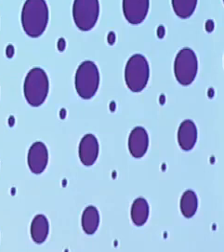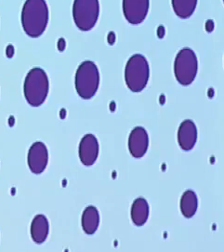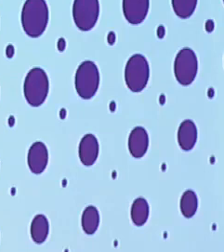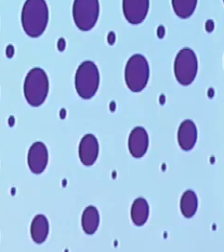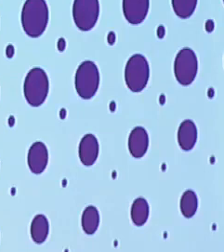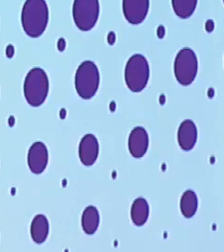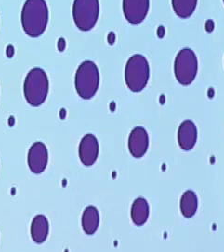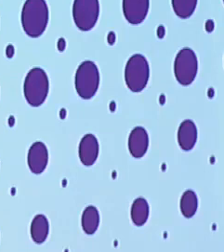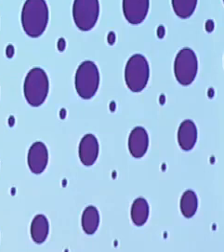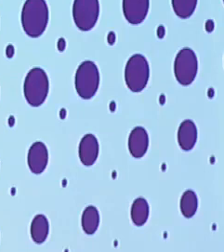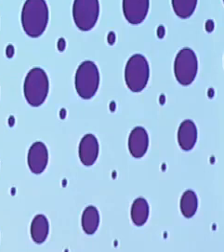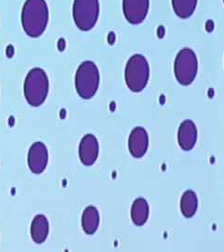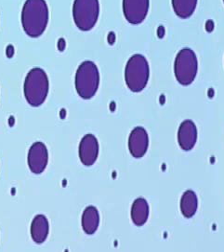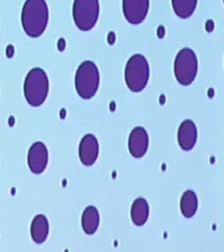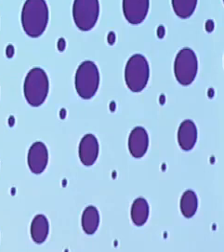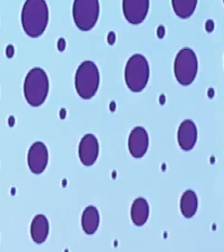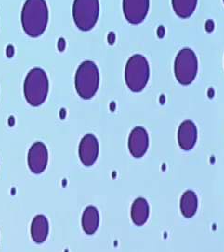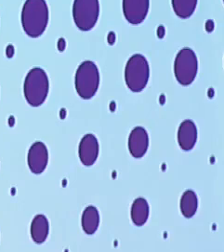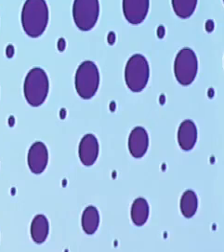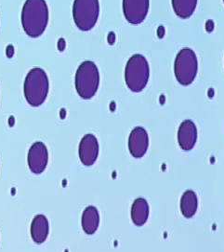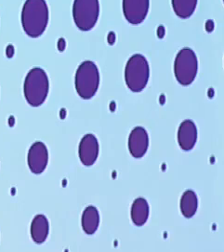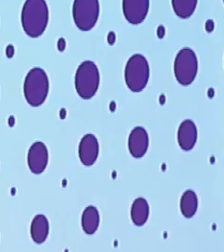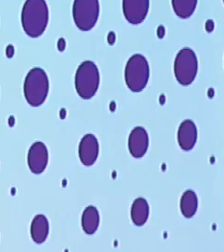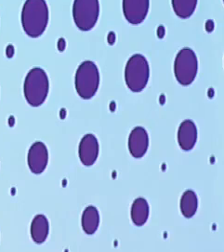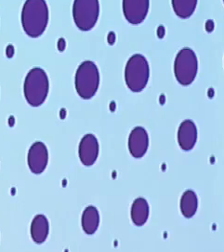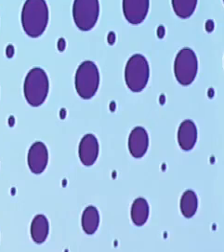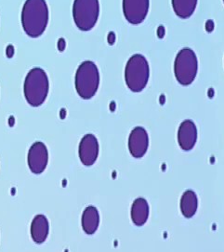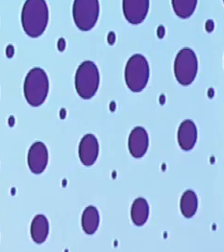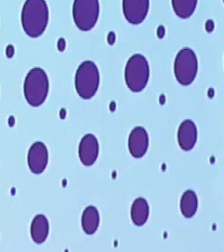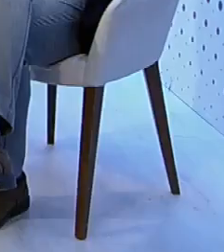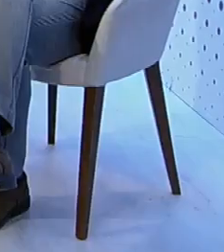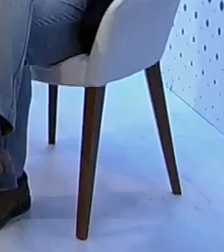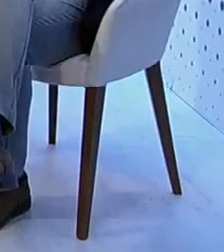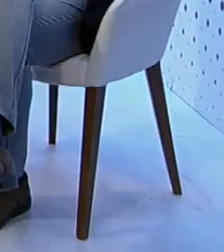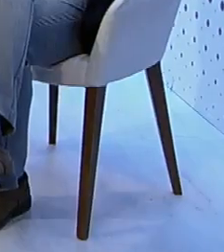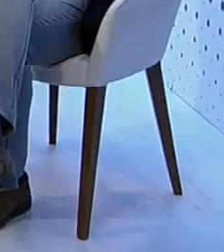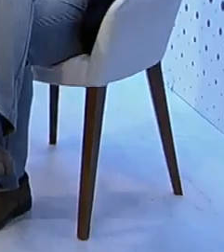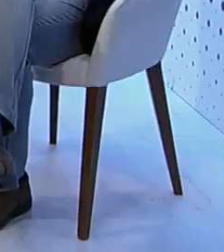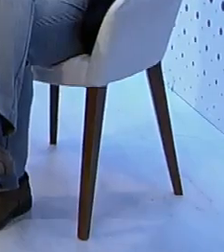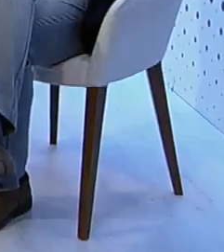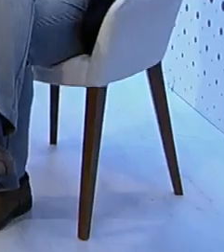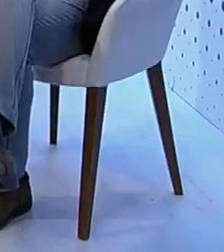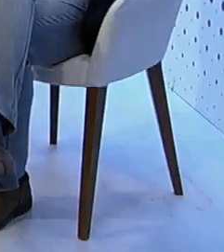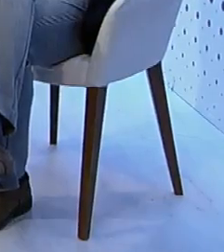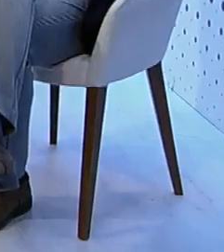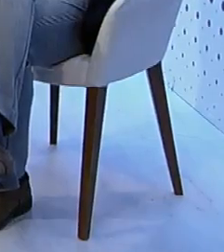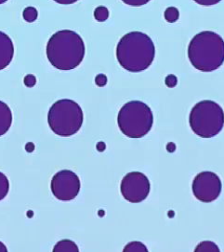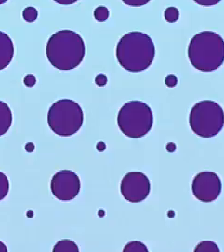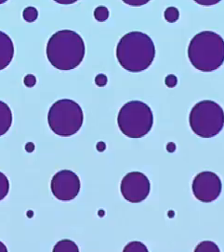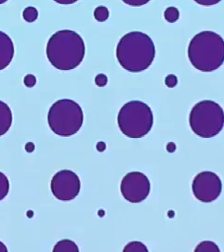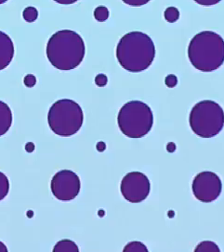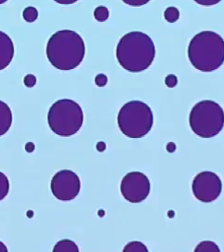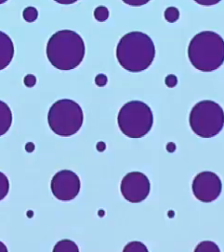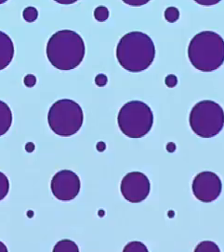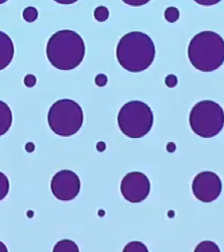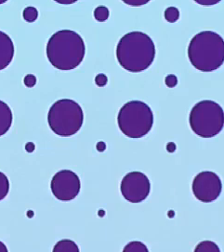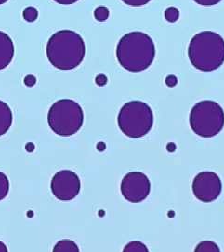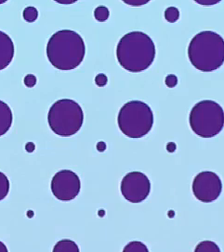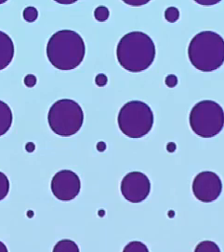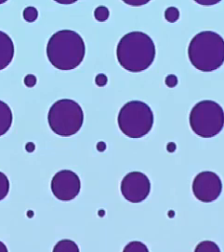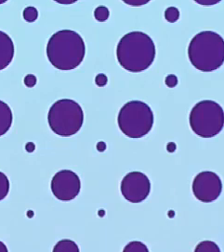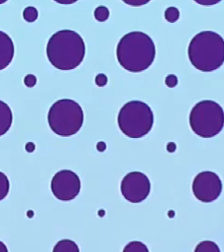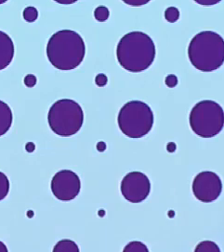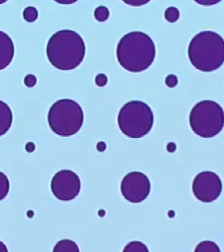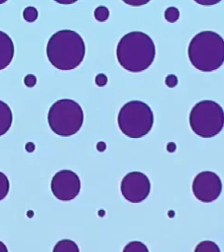esta diferencia en sus derechos nos permite hacer un cambio muy valioso, muy importante, de cómo tenemos